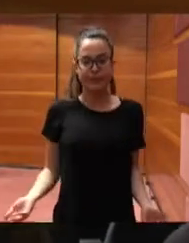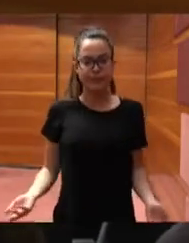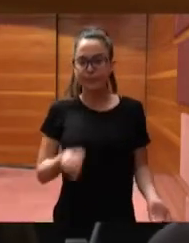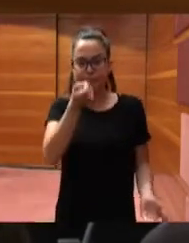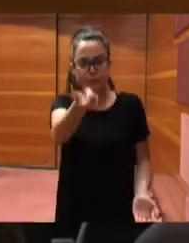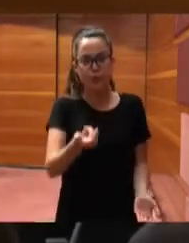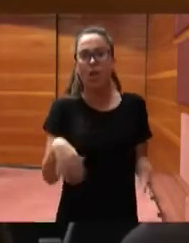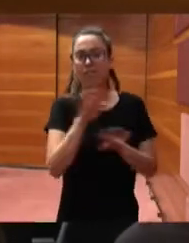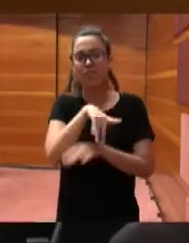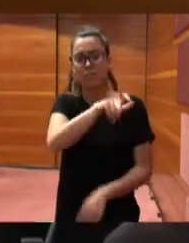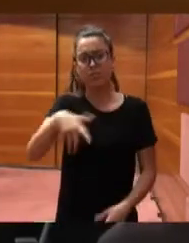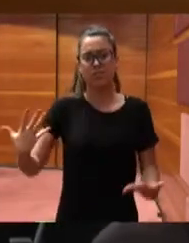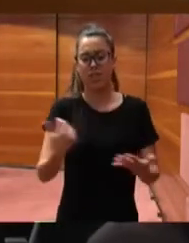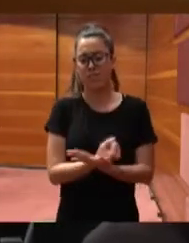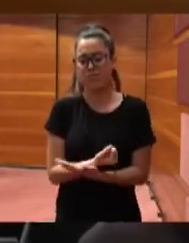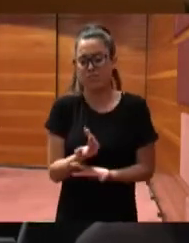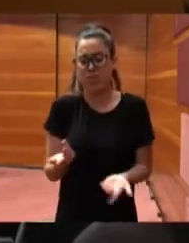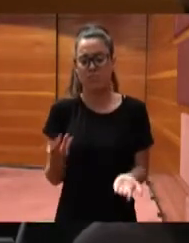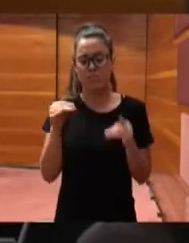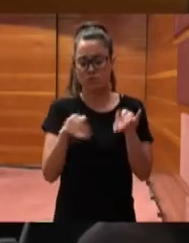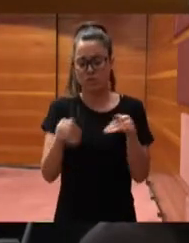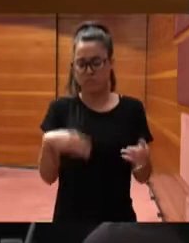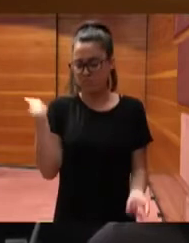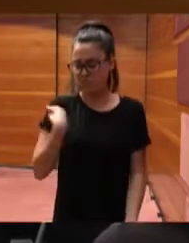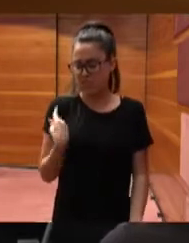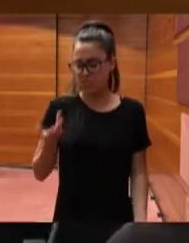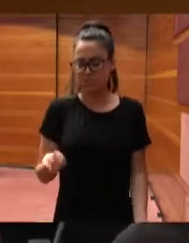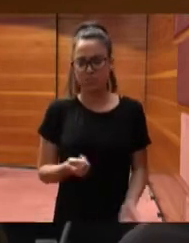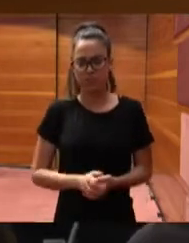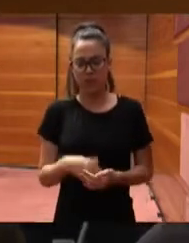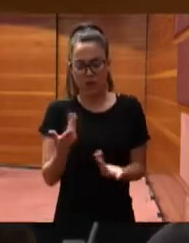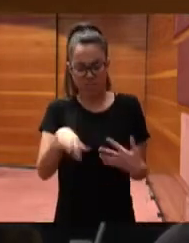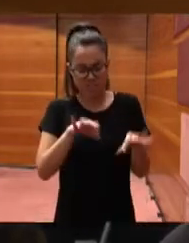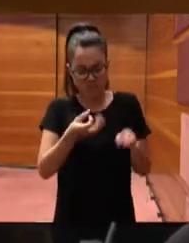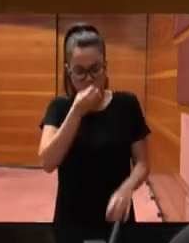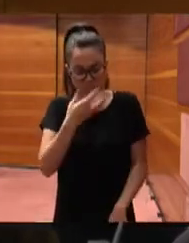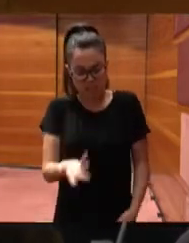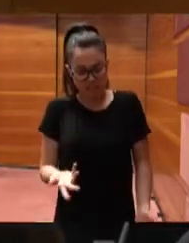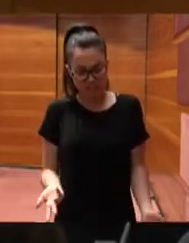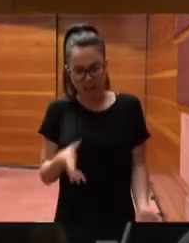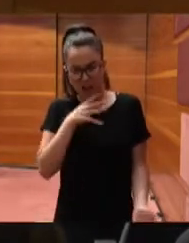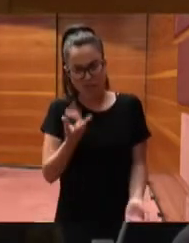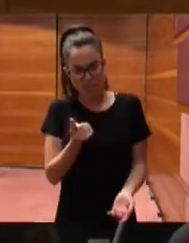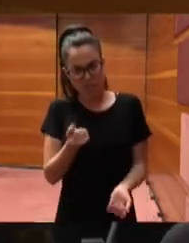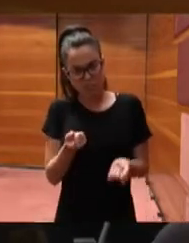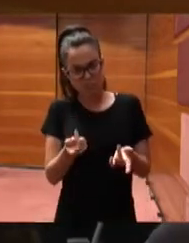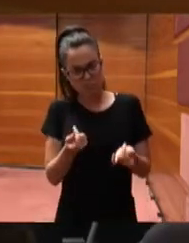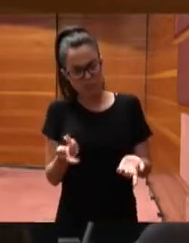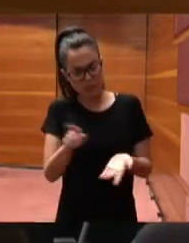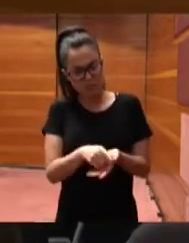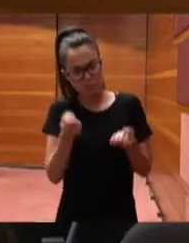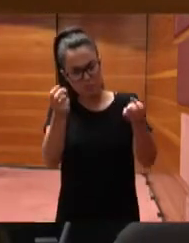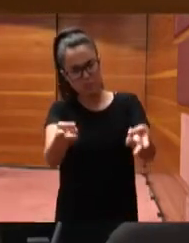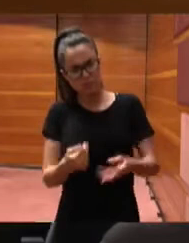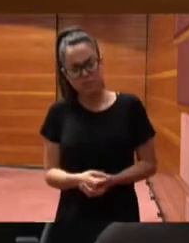lo mismo. Y pues, ¿para qué hemos gastado dinero para una decisión que ya estaba bien, bien consensuada, ¿no? Sin embargo, en un proceso